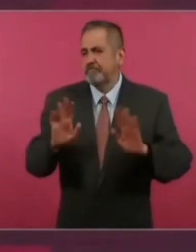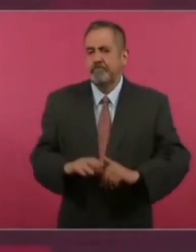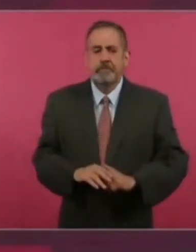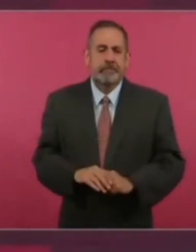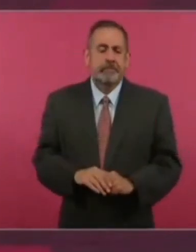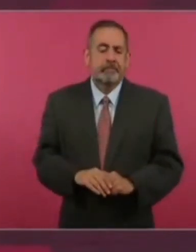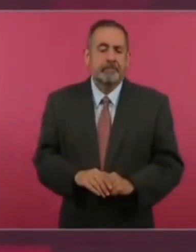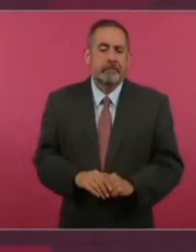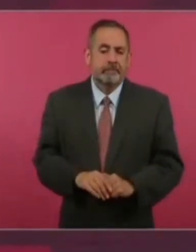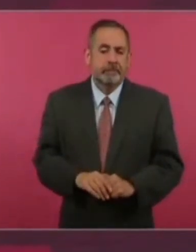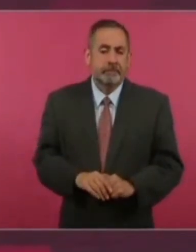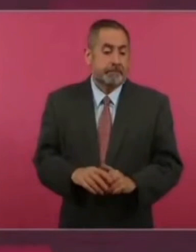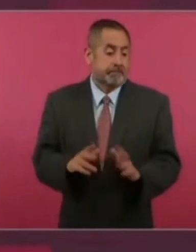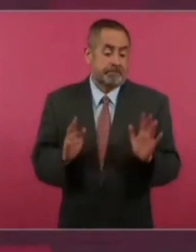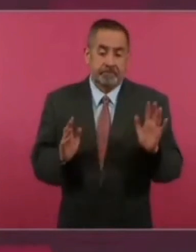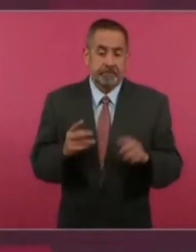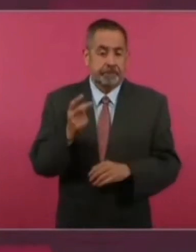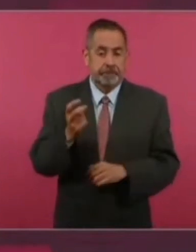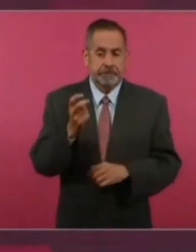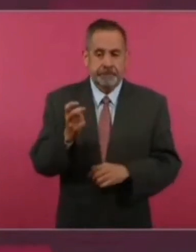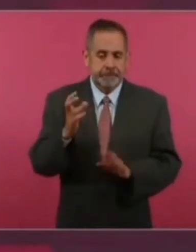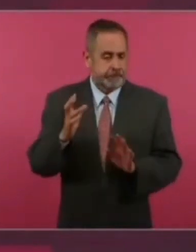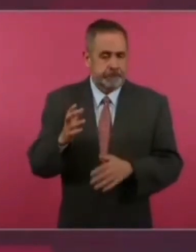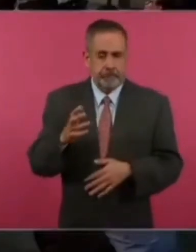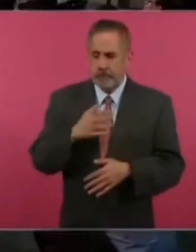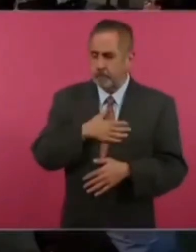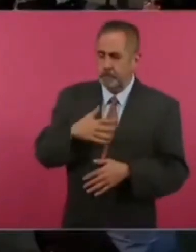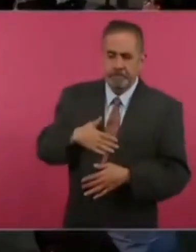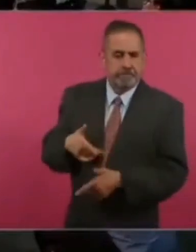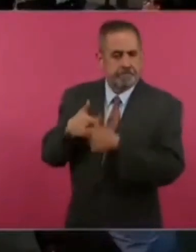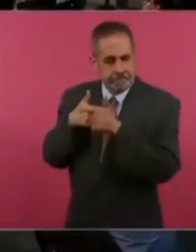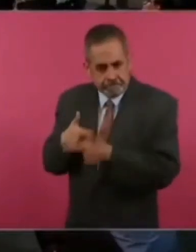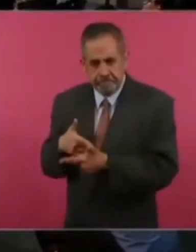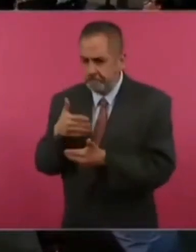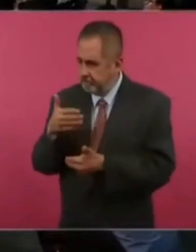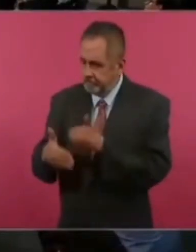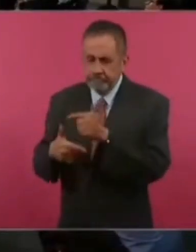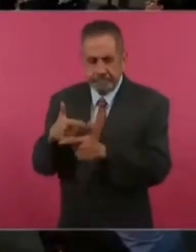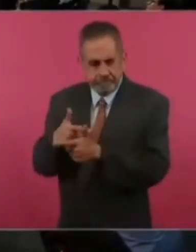y por eso tenemos que seguir adelante.